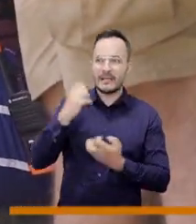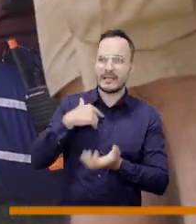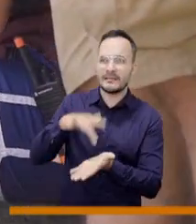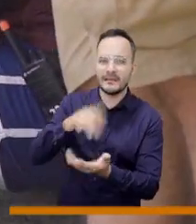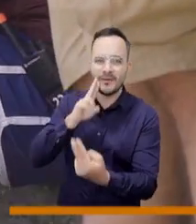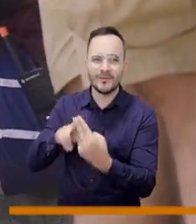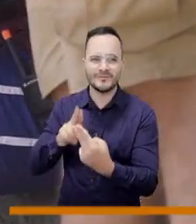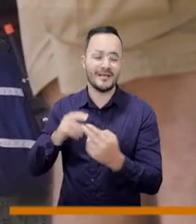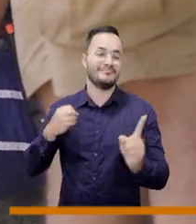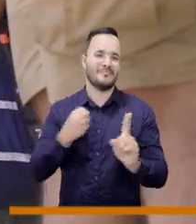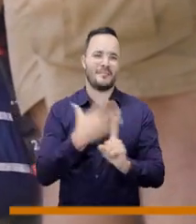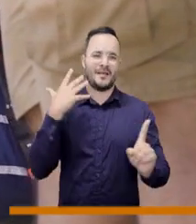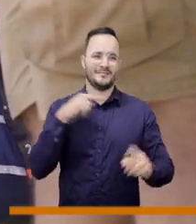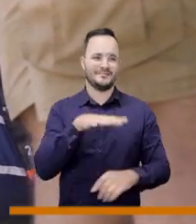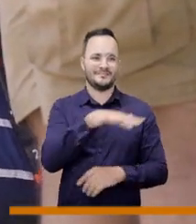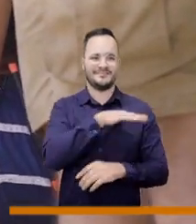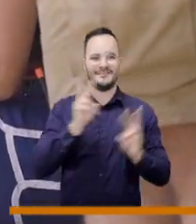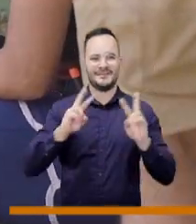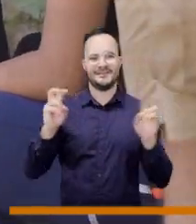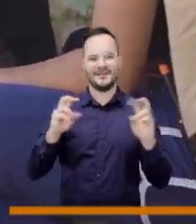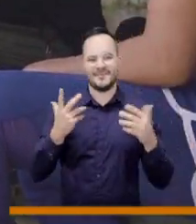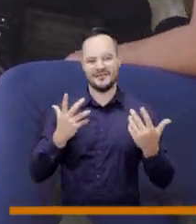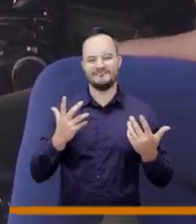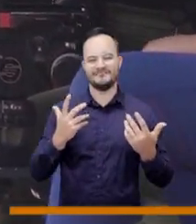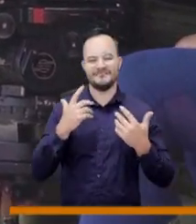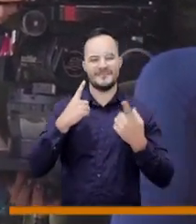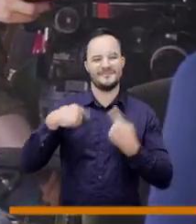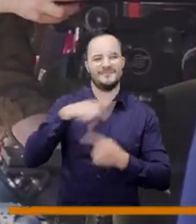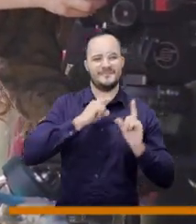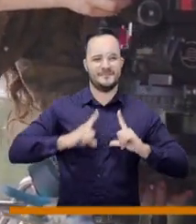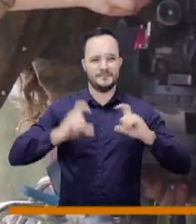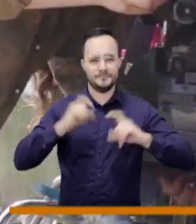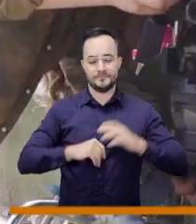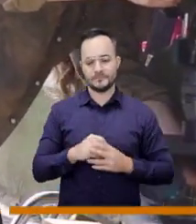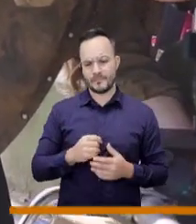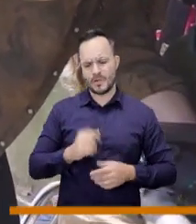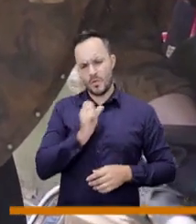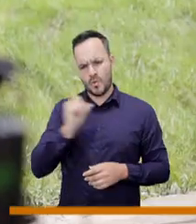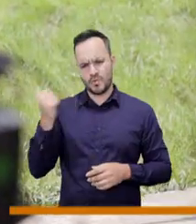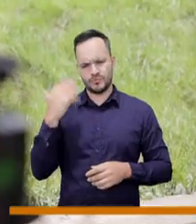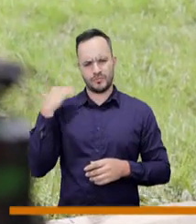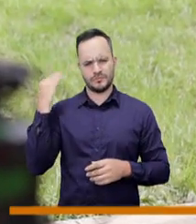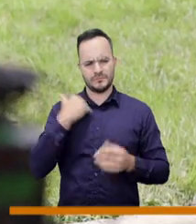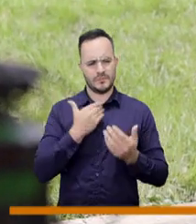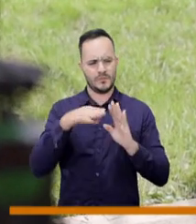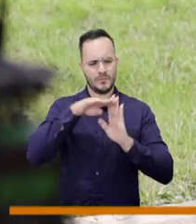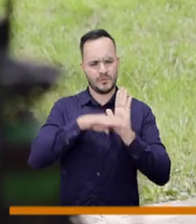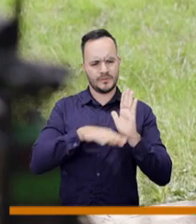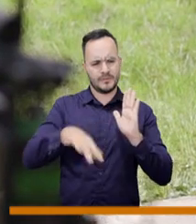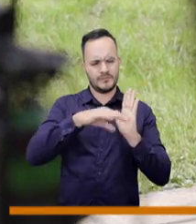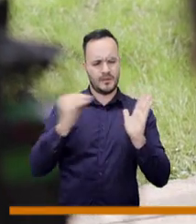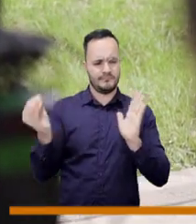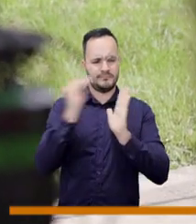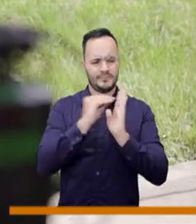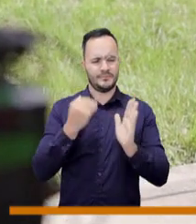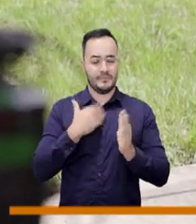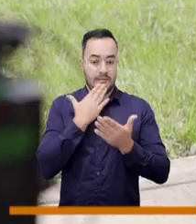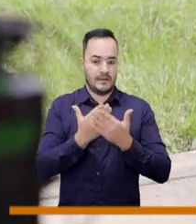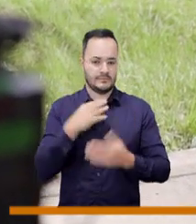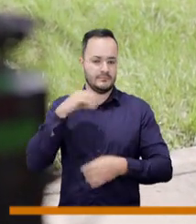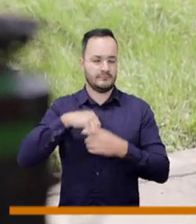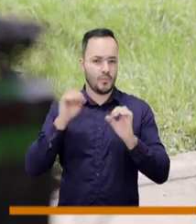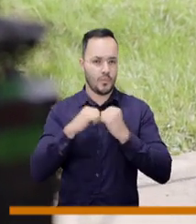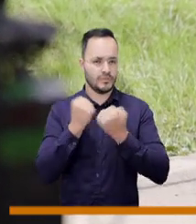Entonces, avanzar en materia de cine y medios audiovisuales y la política que presenté, que creé hace algunos años desde el Consejo,